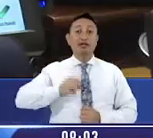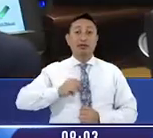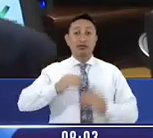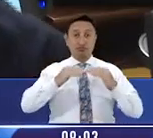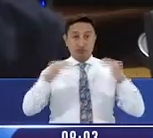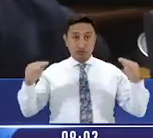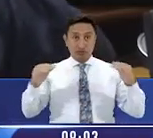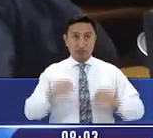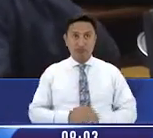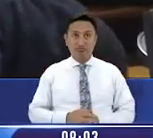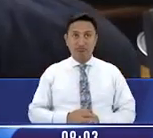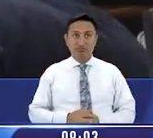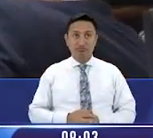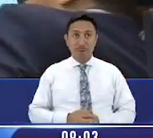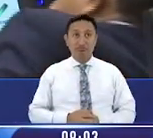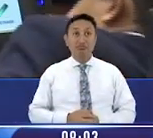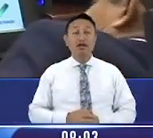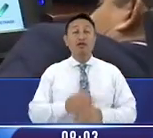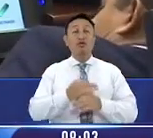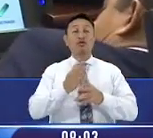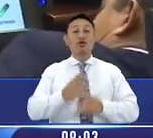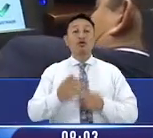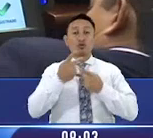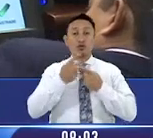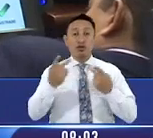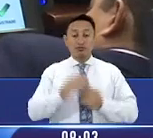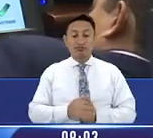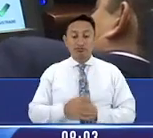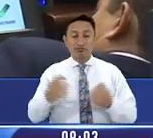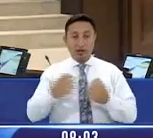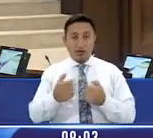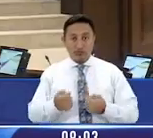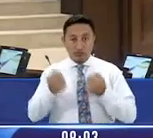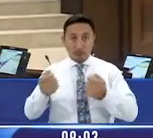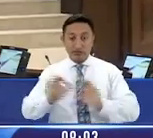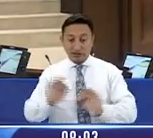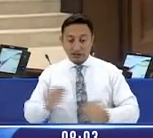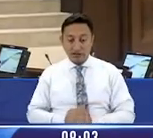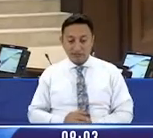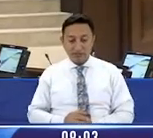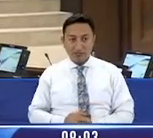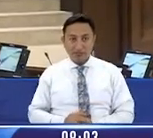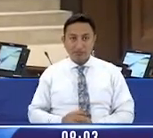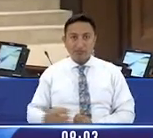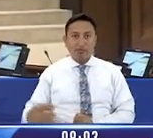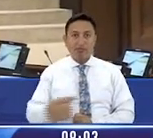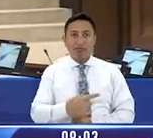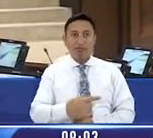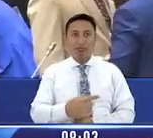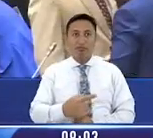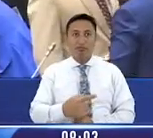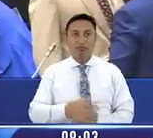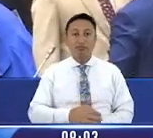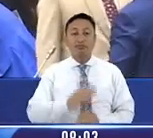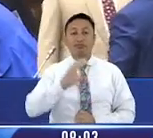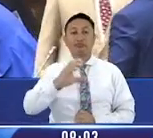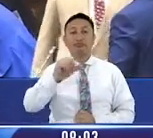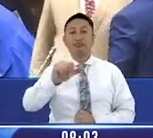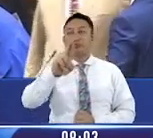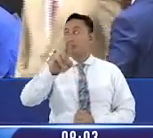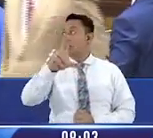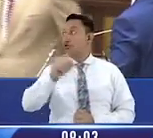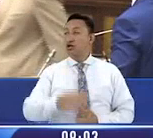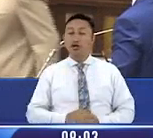entrega de insumos a la función judicial, especialmente en Manabí. Al no estar ellos, el legislativo designó a Carlos Vera del PSC